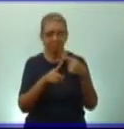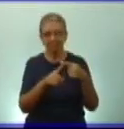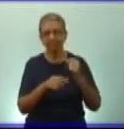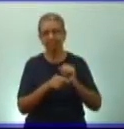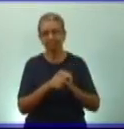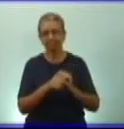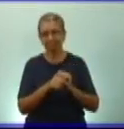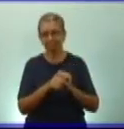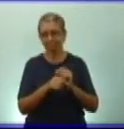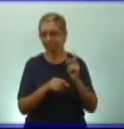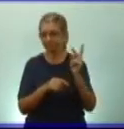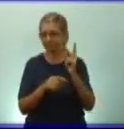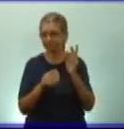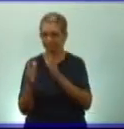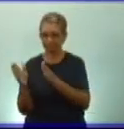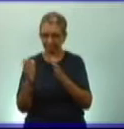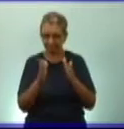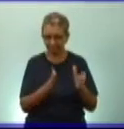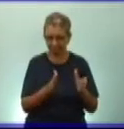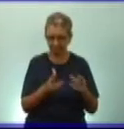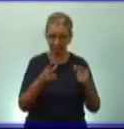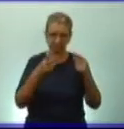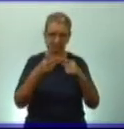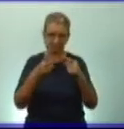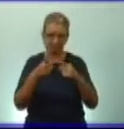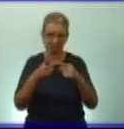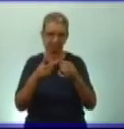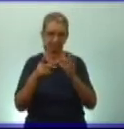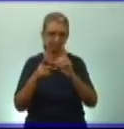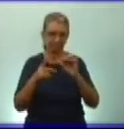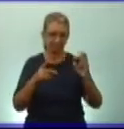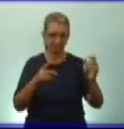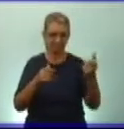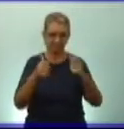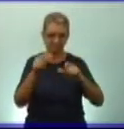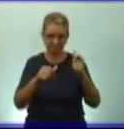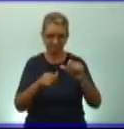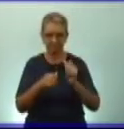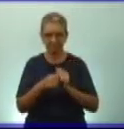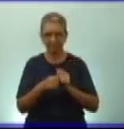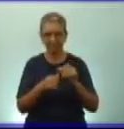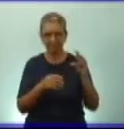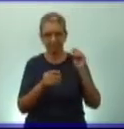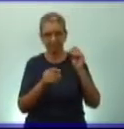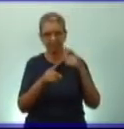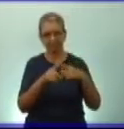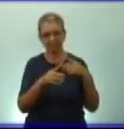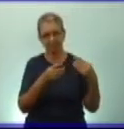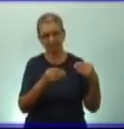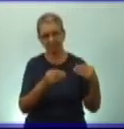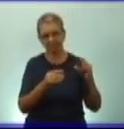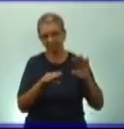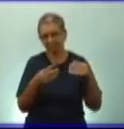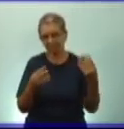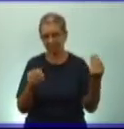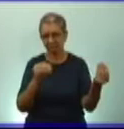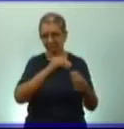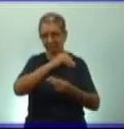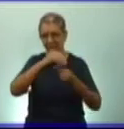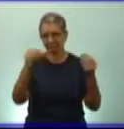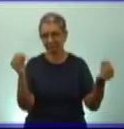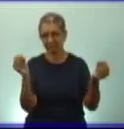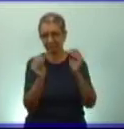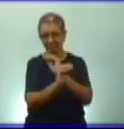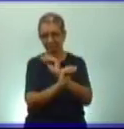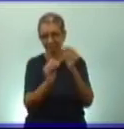Segundo paso importante a la hora de escribir la fórmula química de los óxidos metálicos. tenemos que intercambiar esos números de